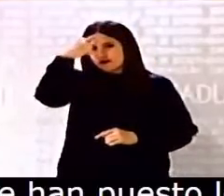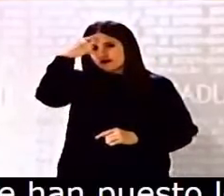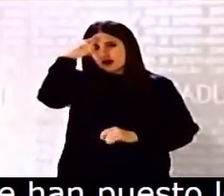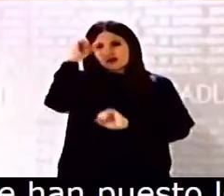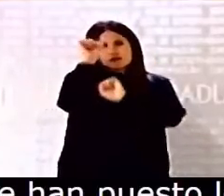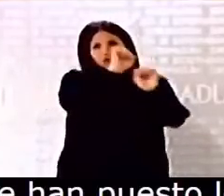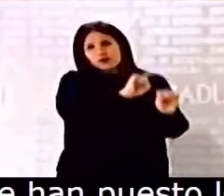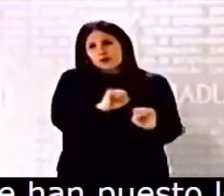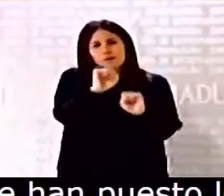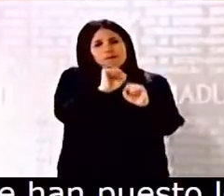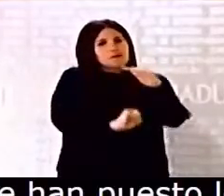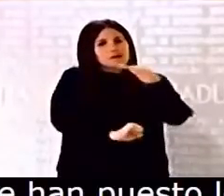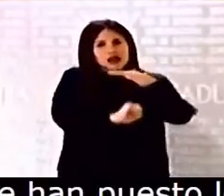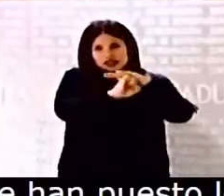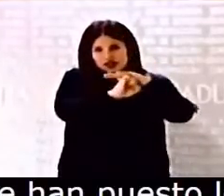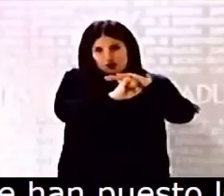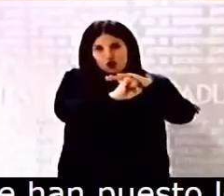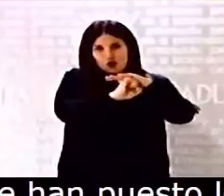posible.